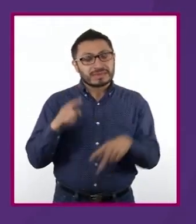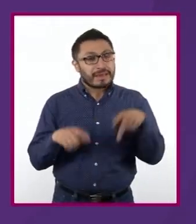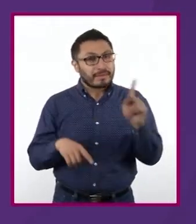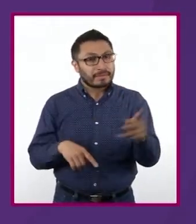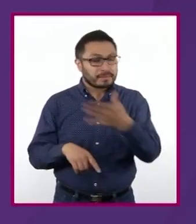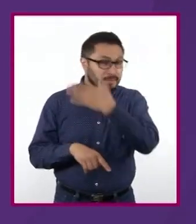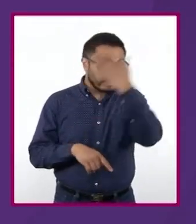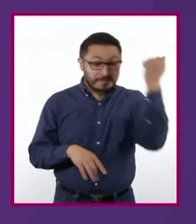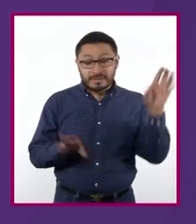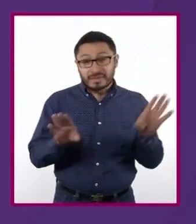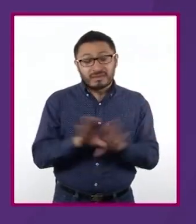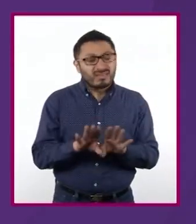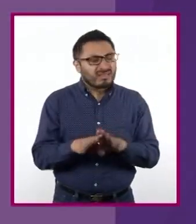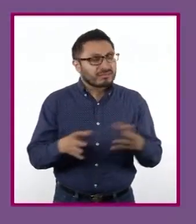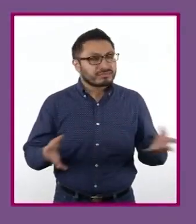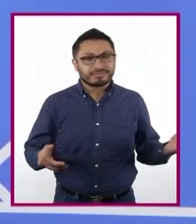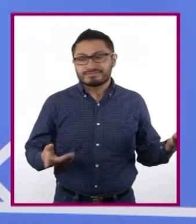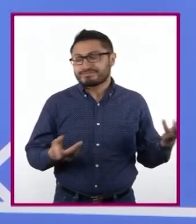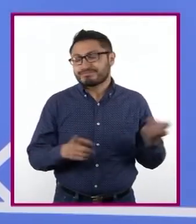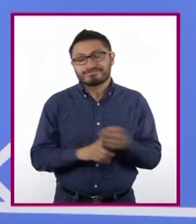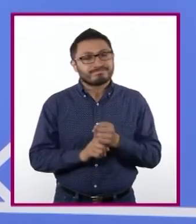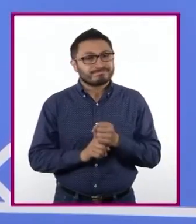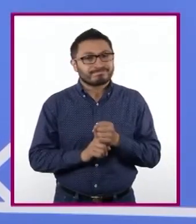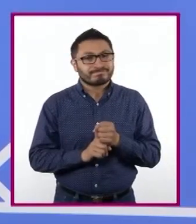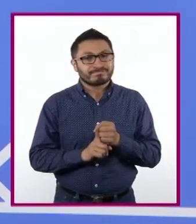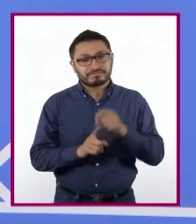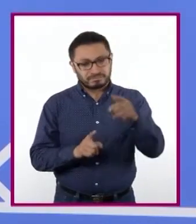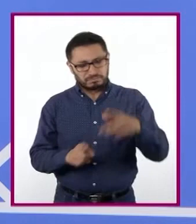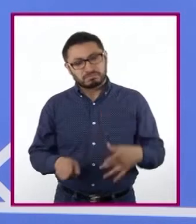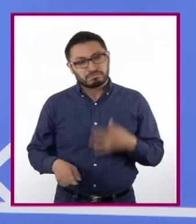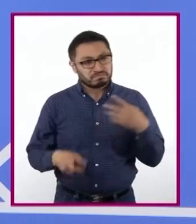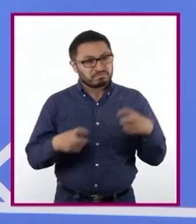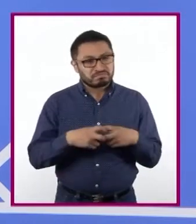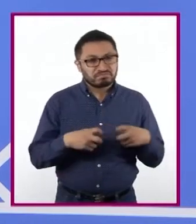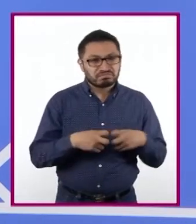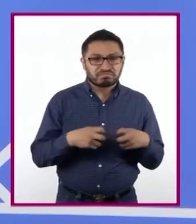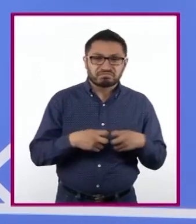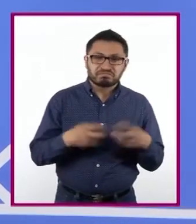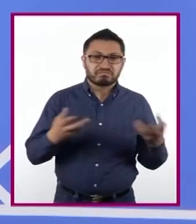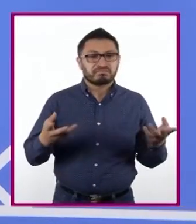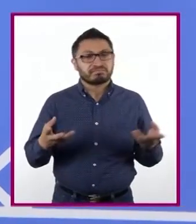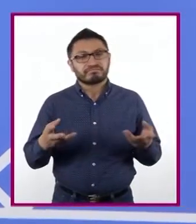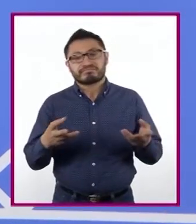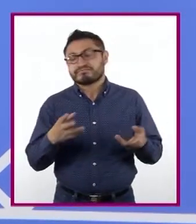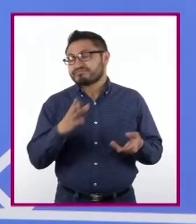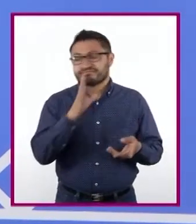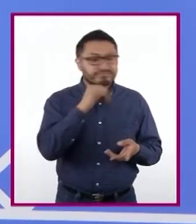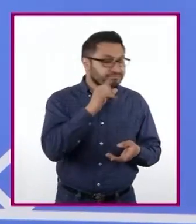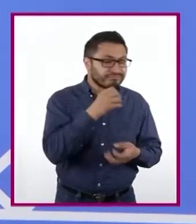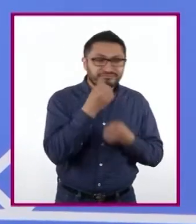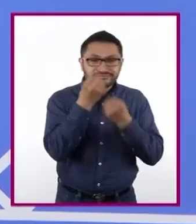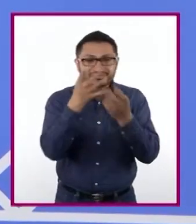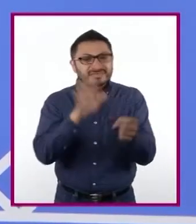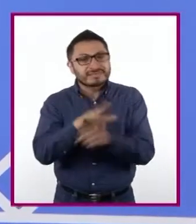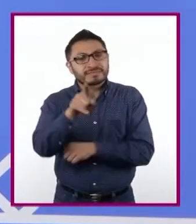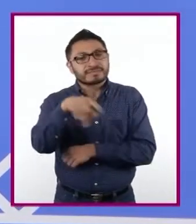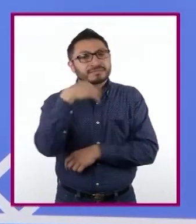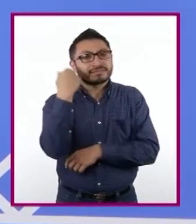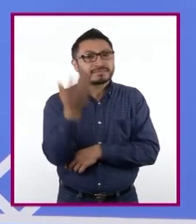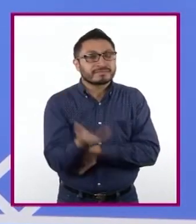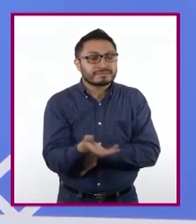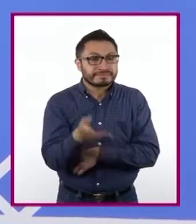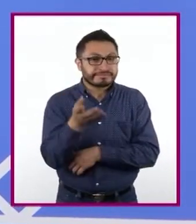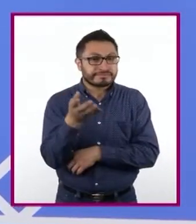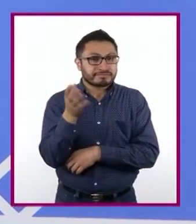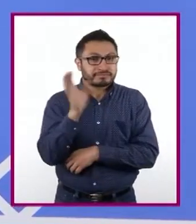sé cómo lograrlo. ¿Has sentido nerviosismo por no poder expresar lo que deseas